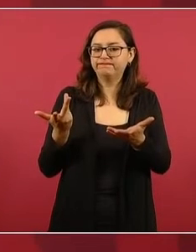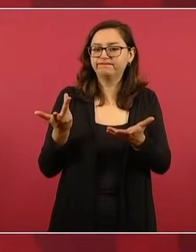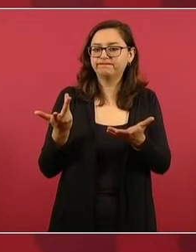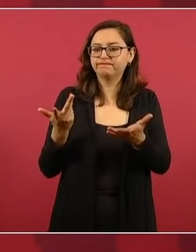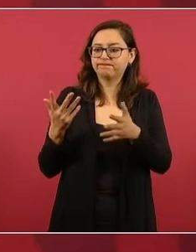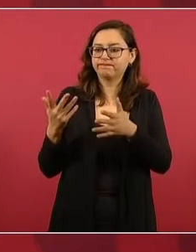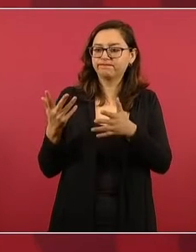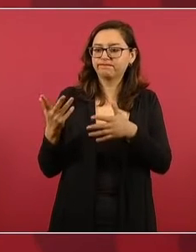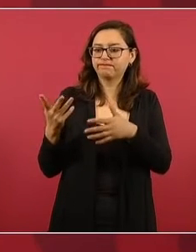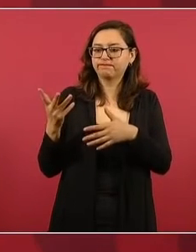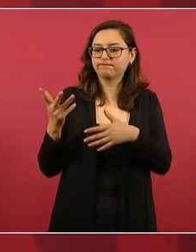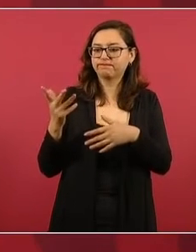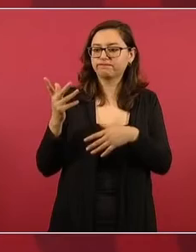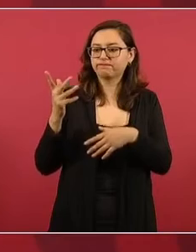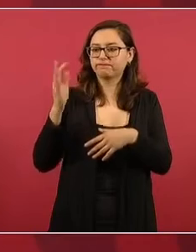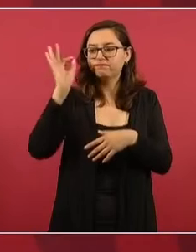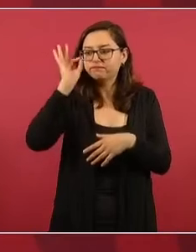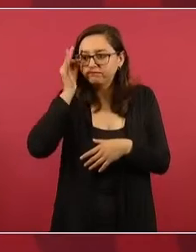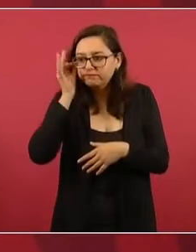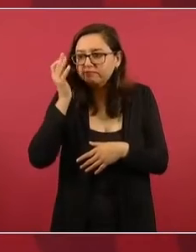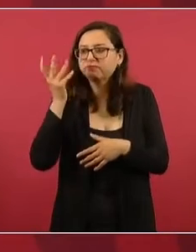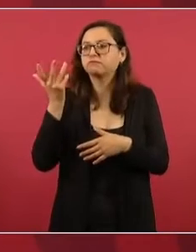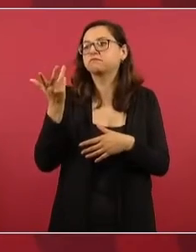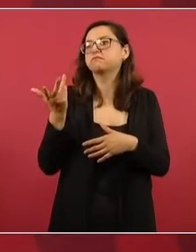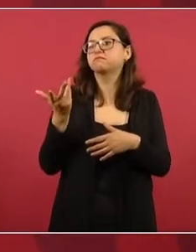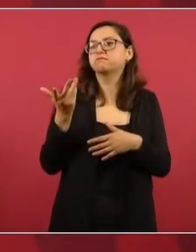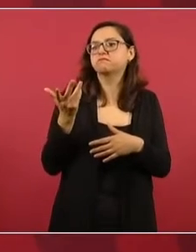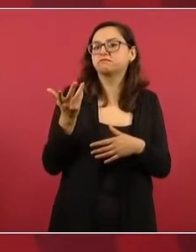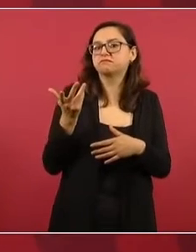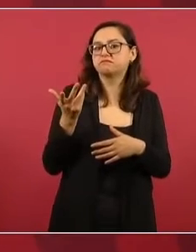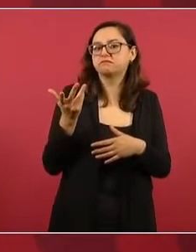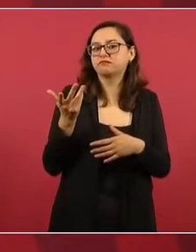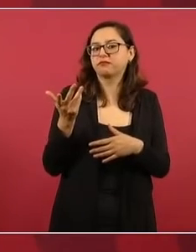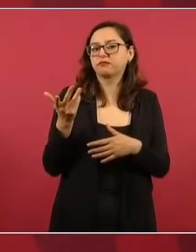que trabaja en el hogar o